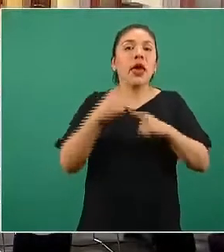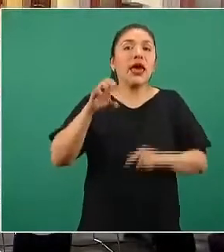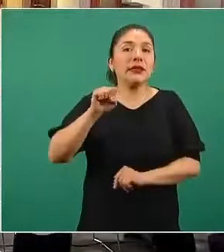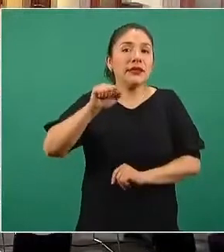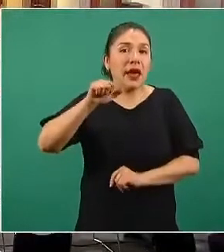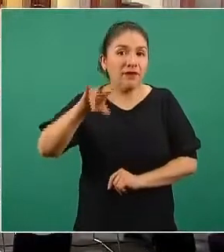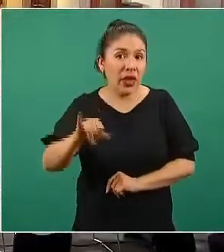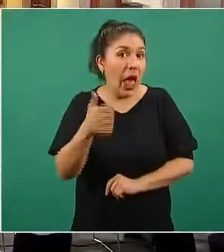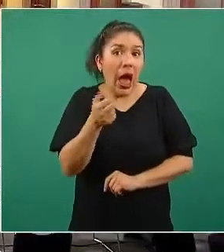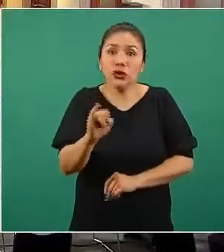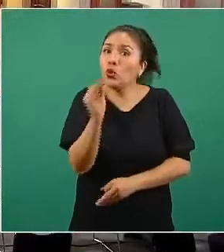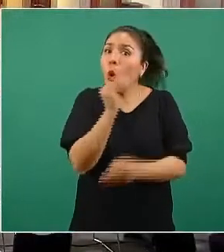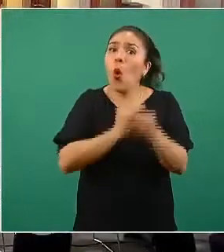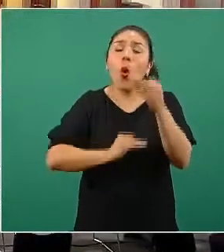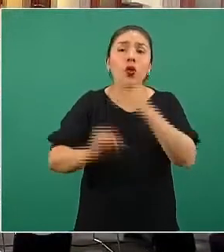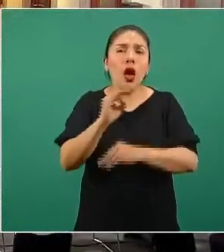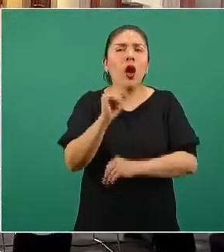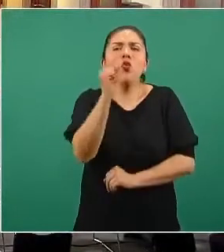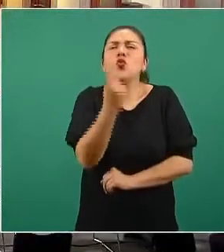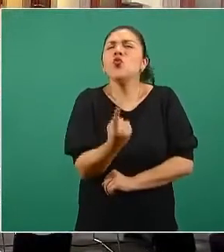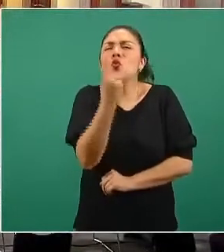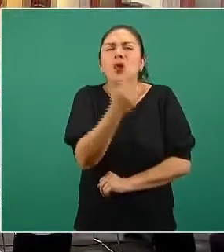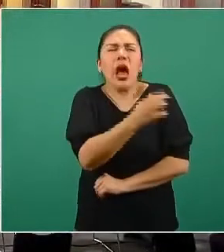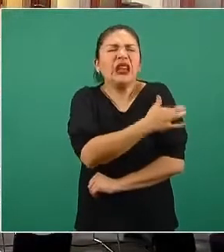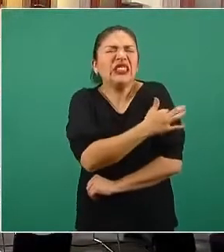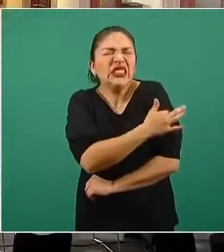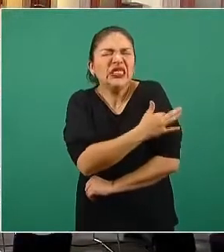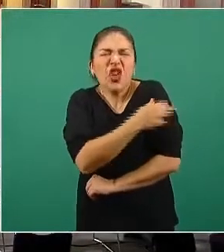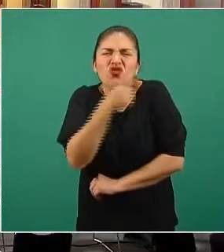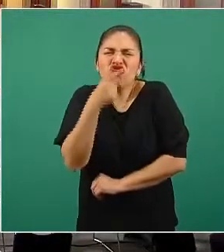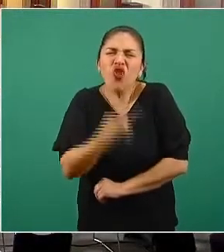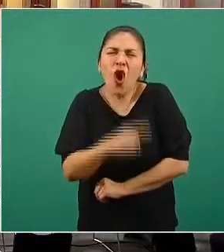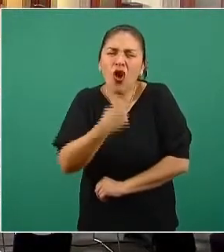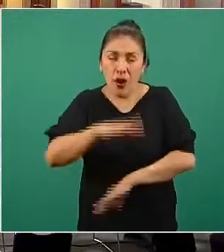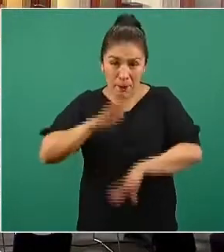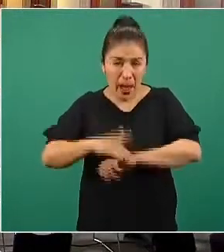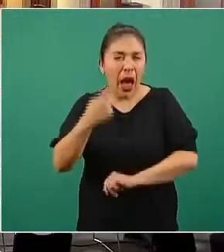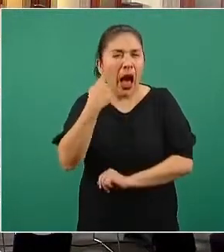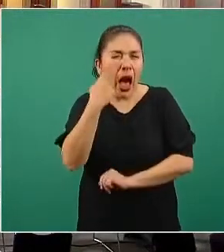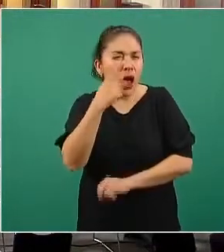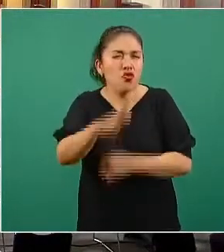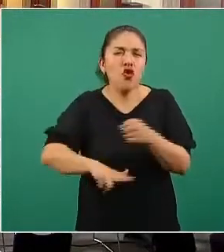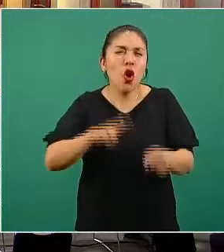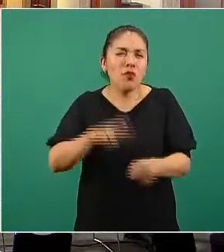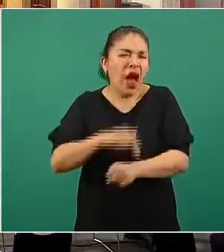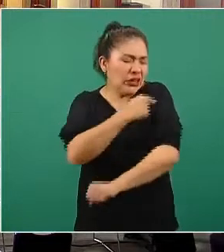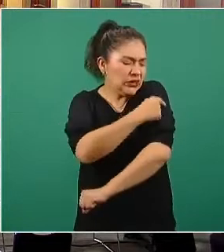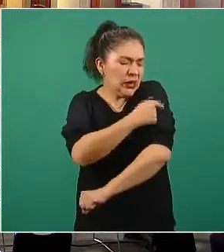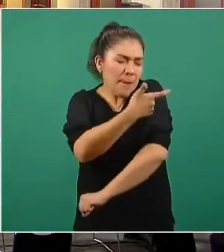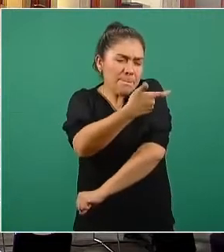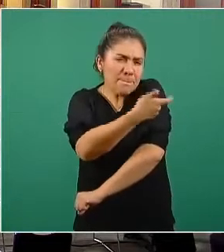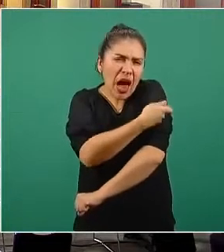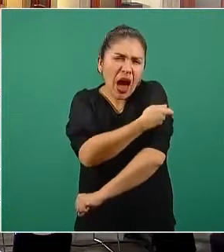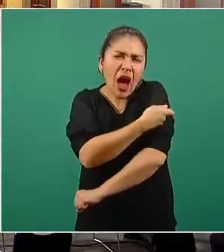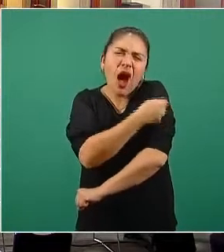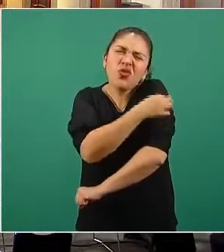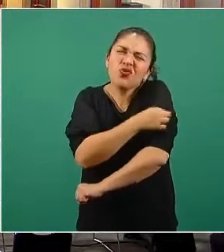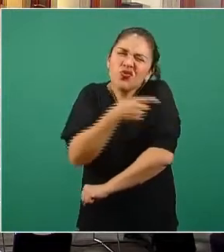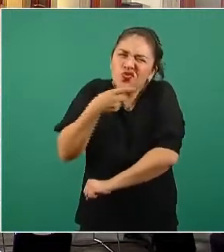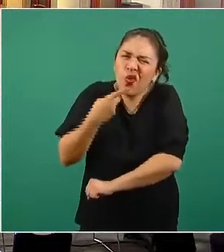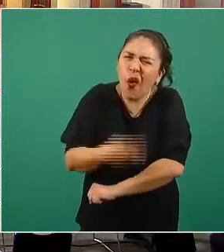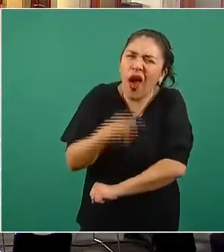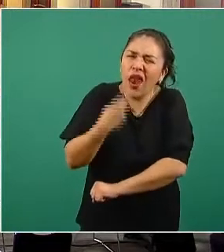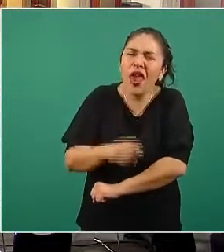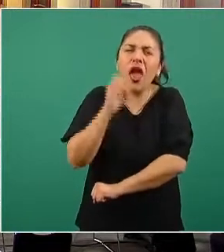todas. El puro dolor, que eso es lo más común, el dolor en el sitio de inyección, que se